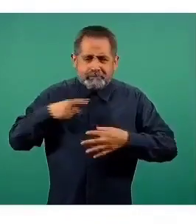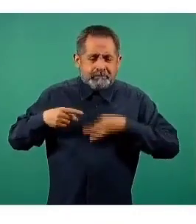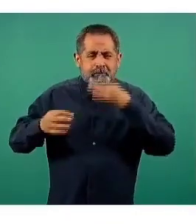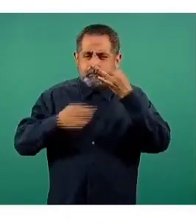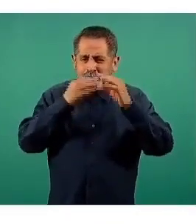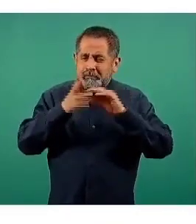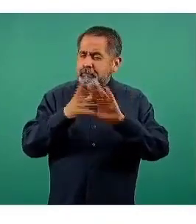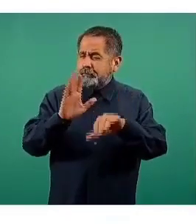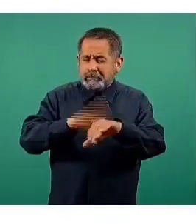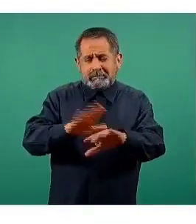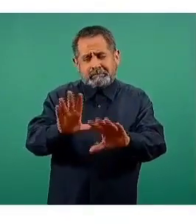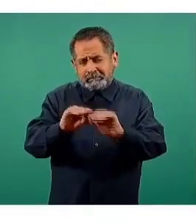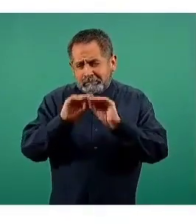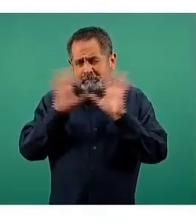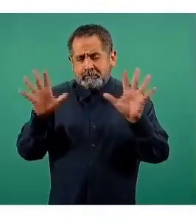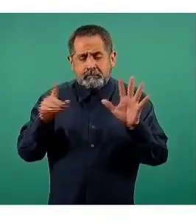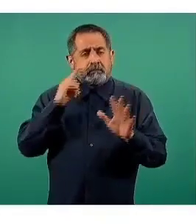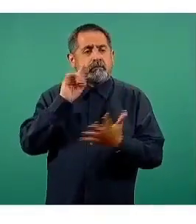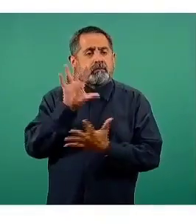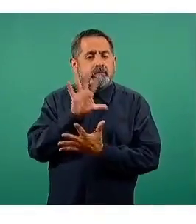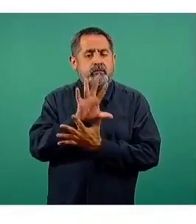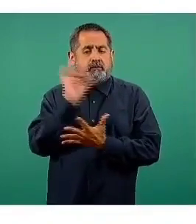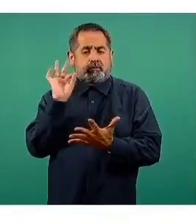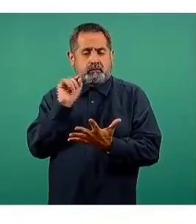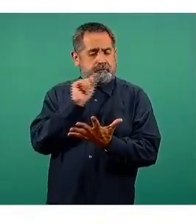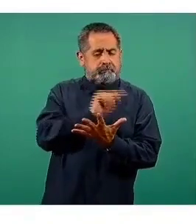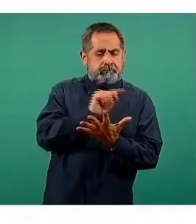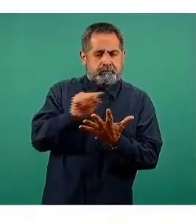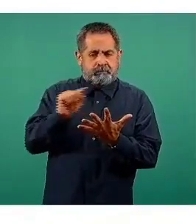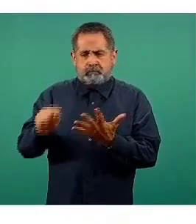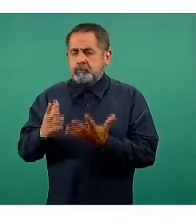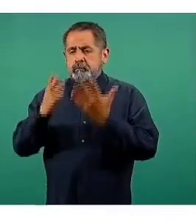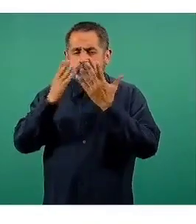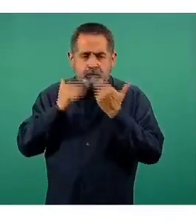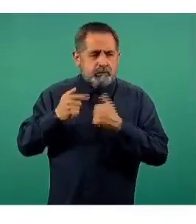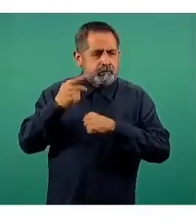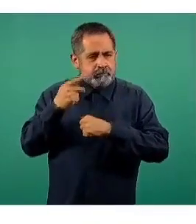difundirse con claridad todas las opciones, su seguridad y los riesgos.